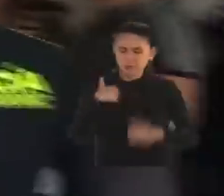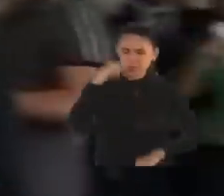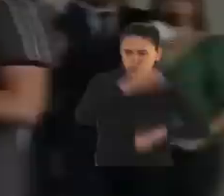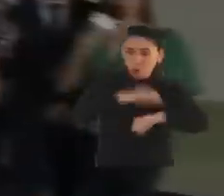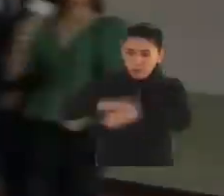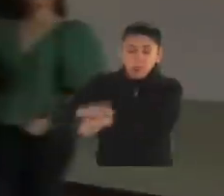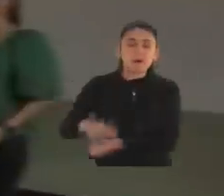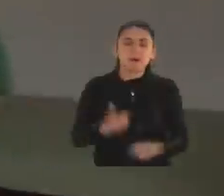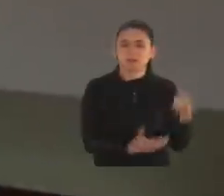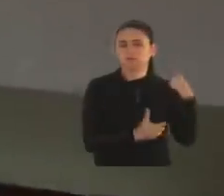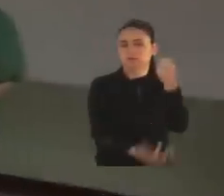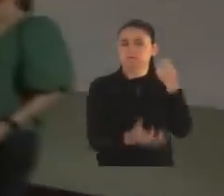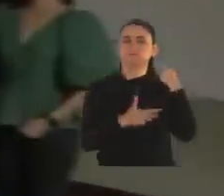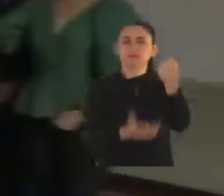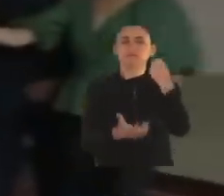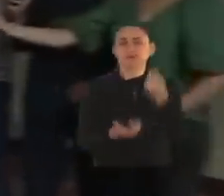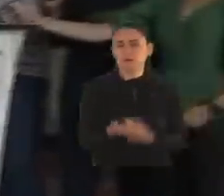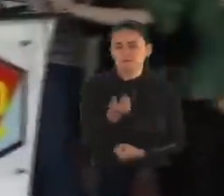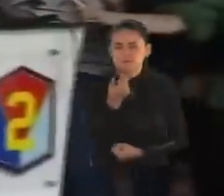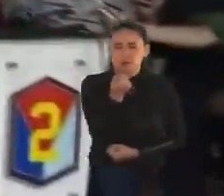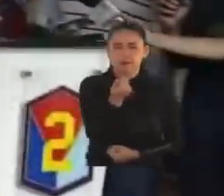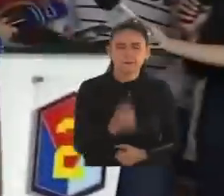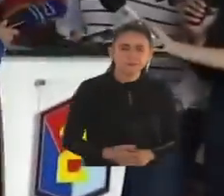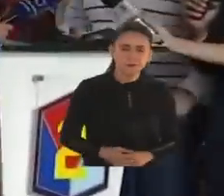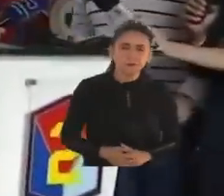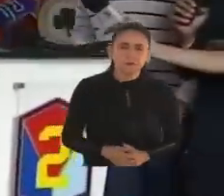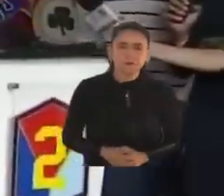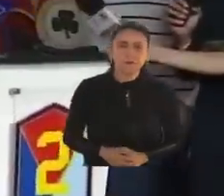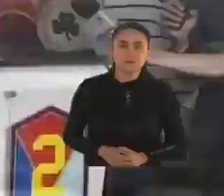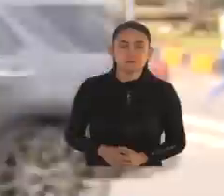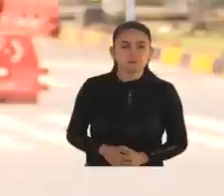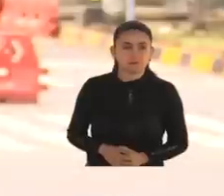diferentes crímenes cometidos en el departamento.